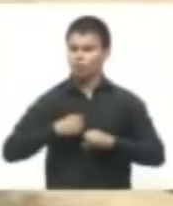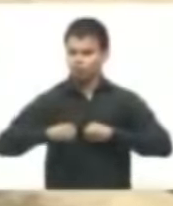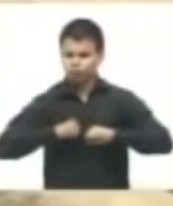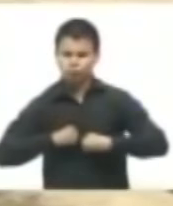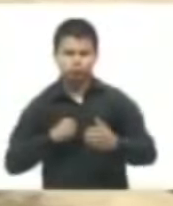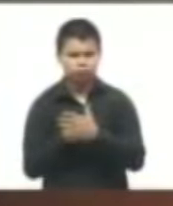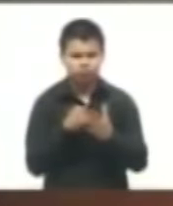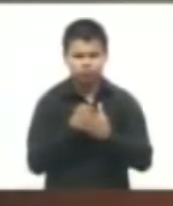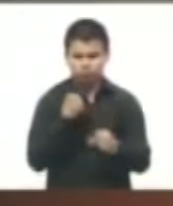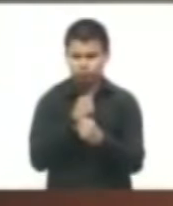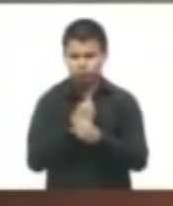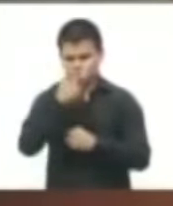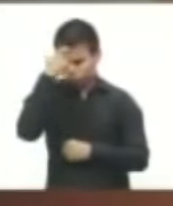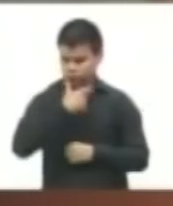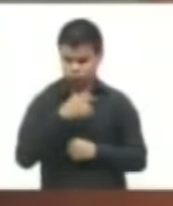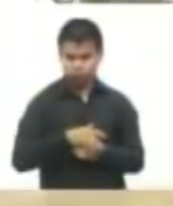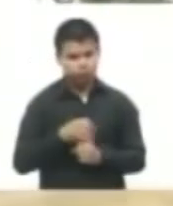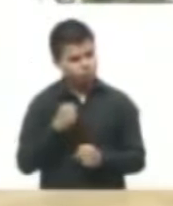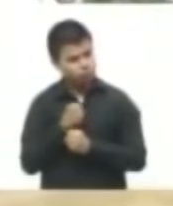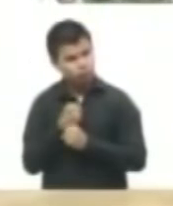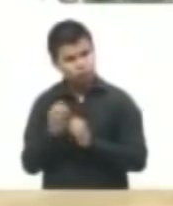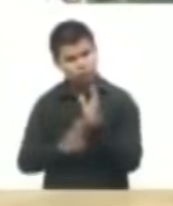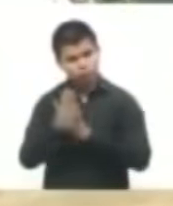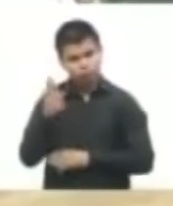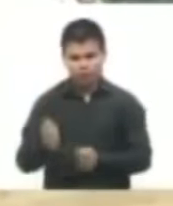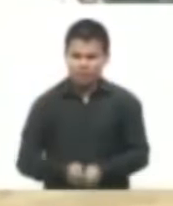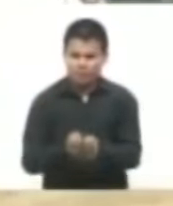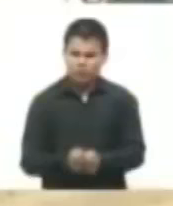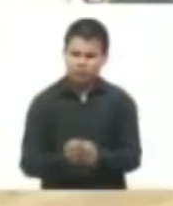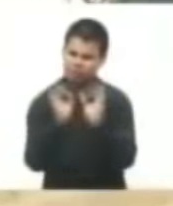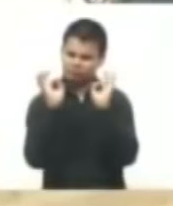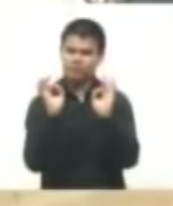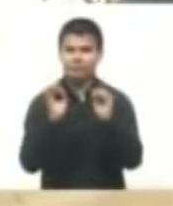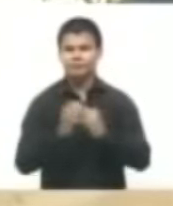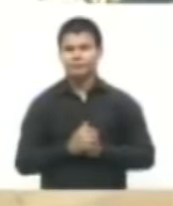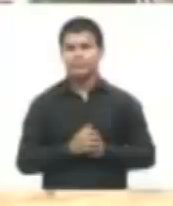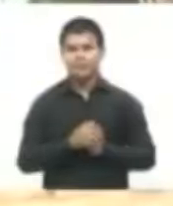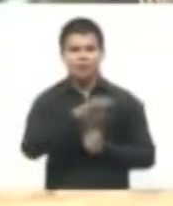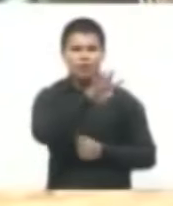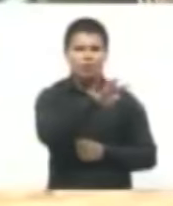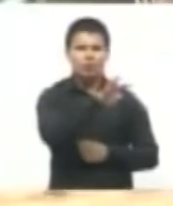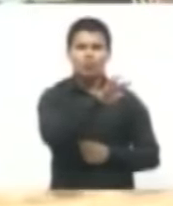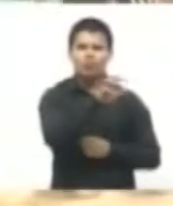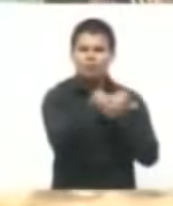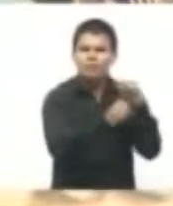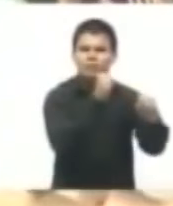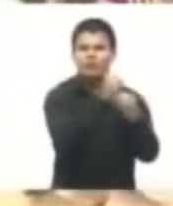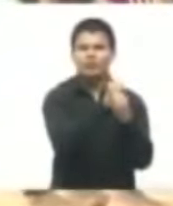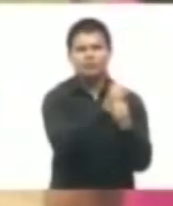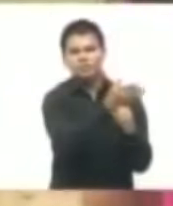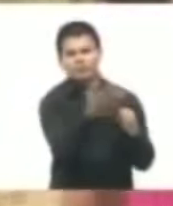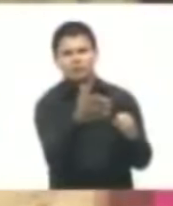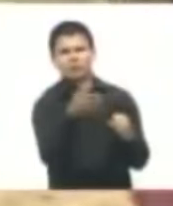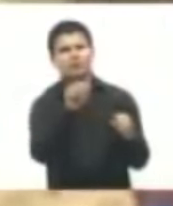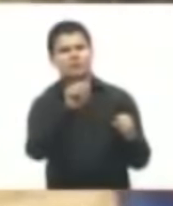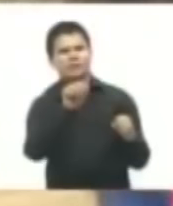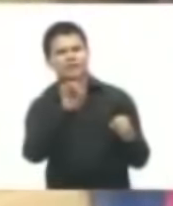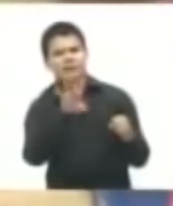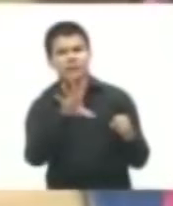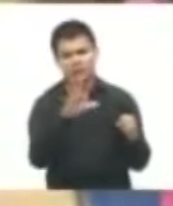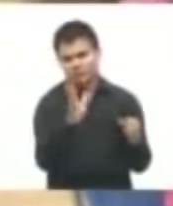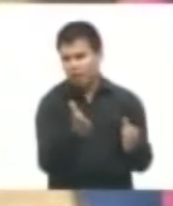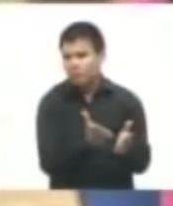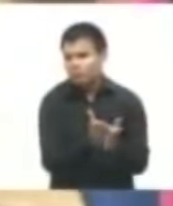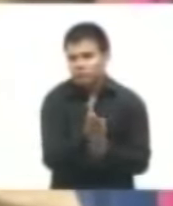y la seriedad en el trabajo. Son niñas entre los 9 y 17 años que aprovechan la recuperación de los parques de la ciudad para hacer florecer